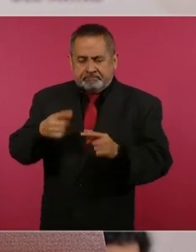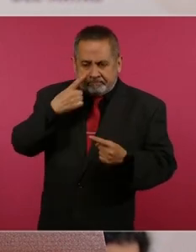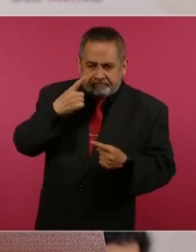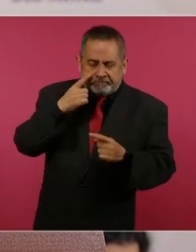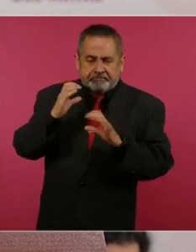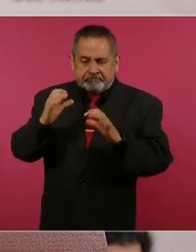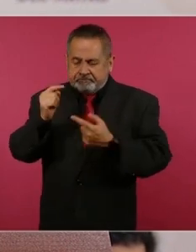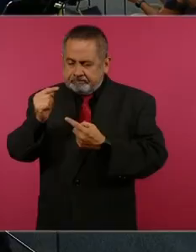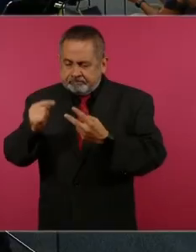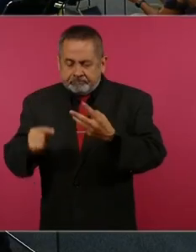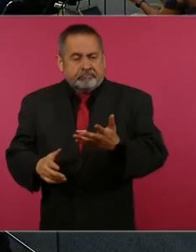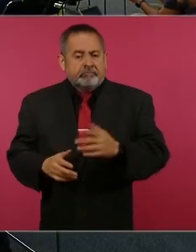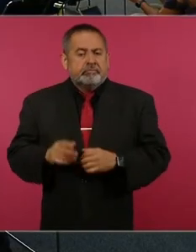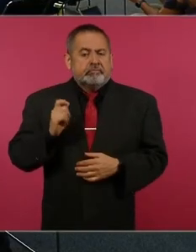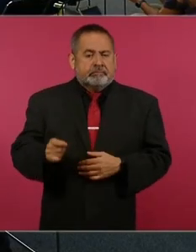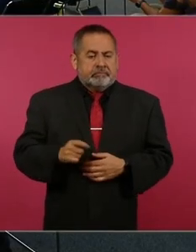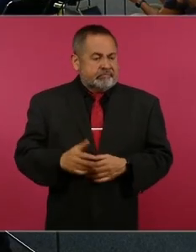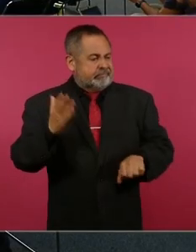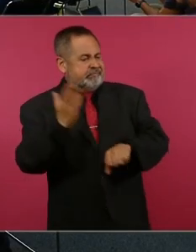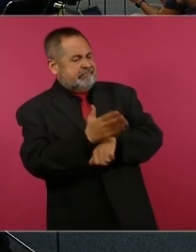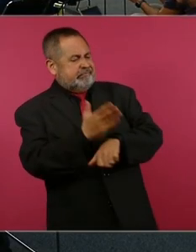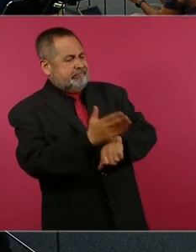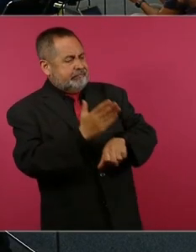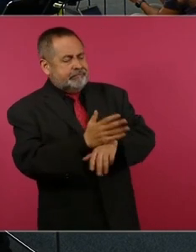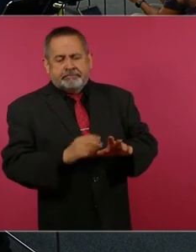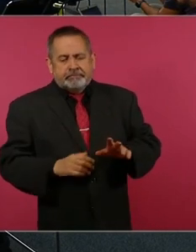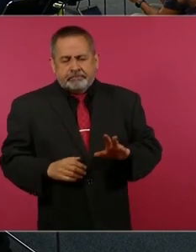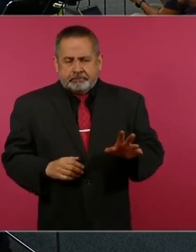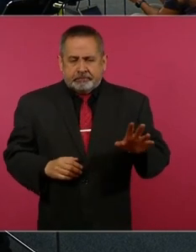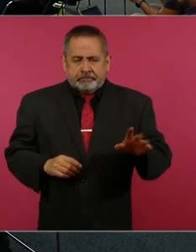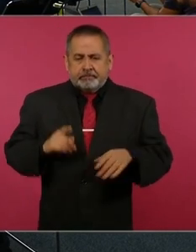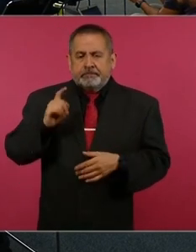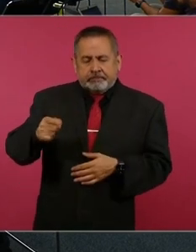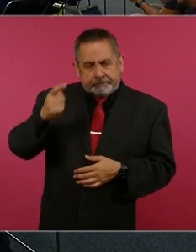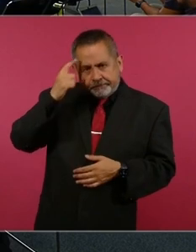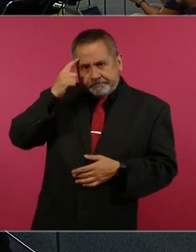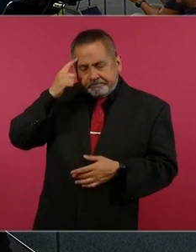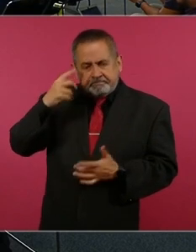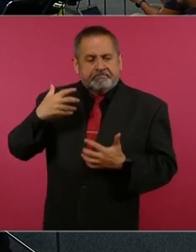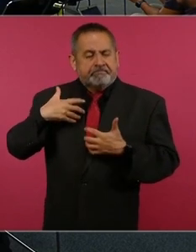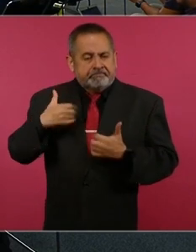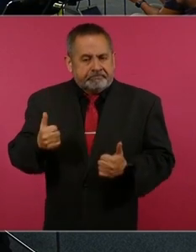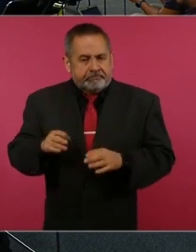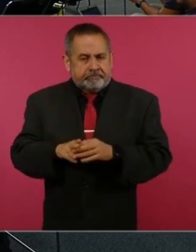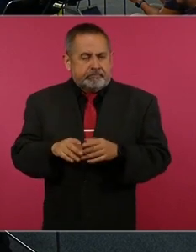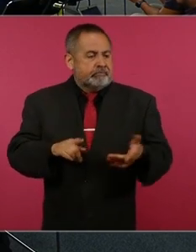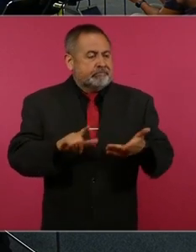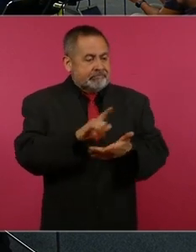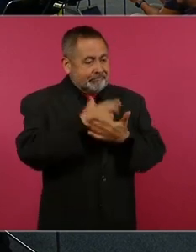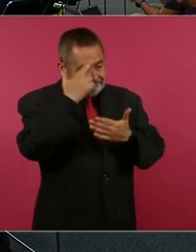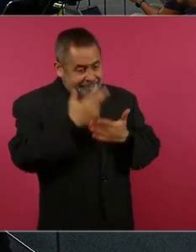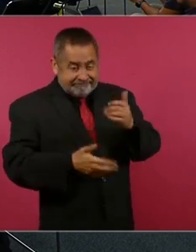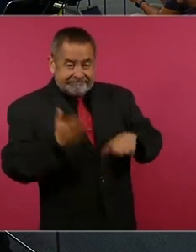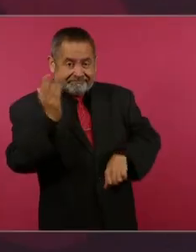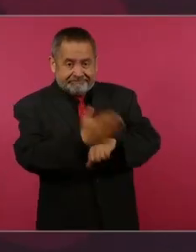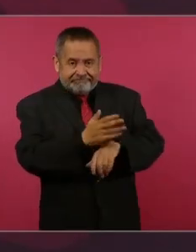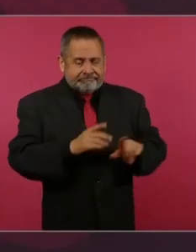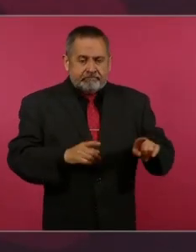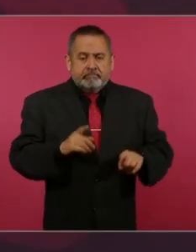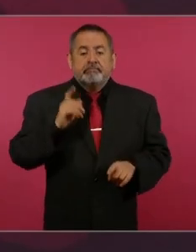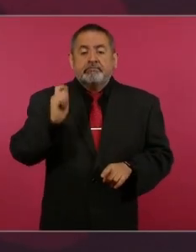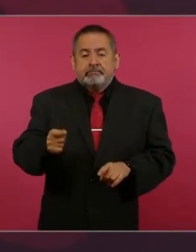La justicia no solo es castigar a los responsables de delitos, la justicia es